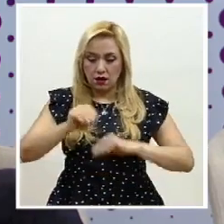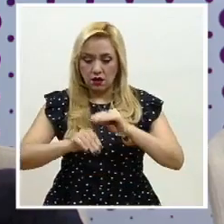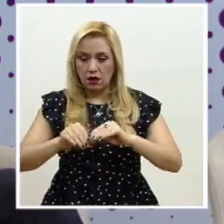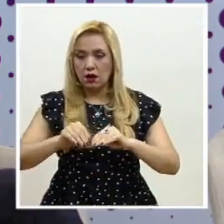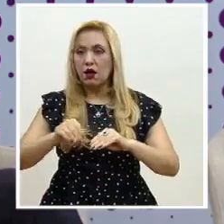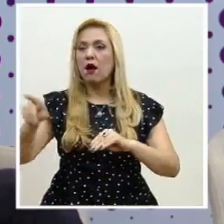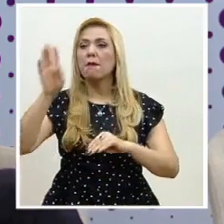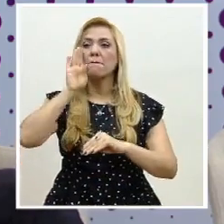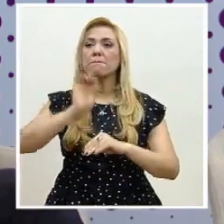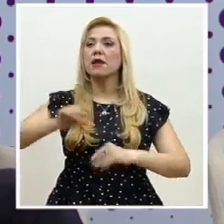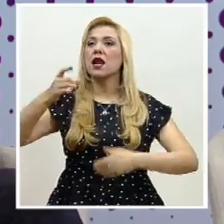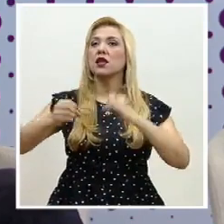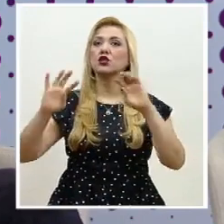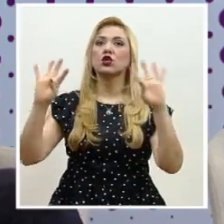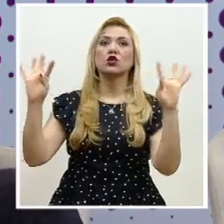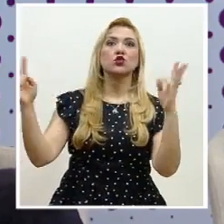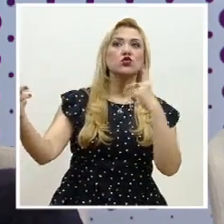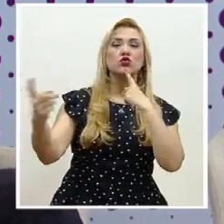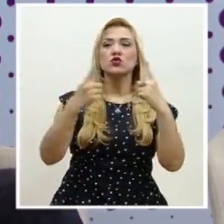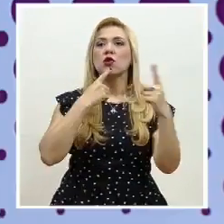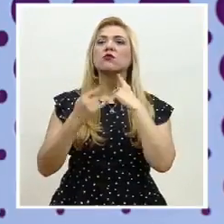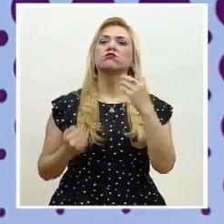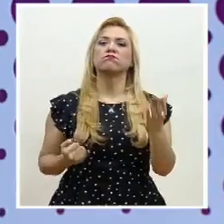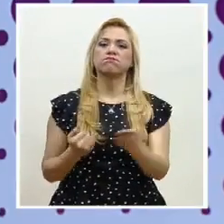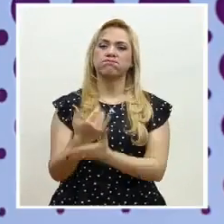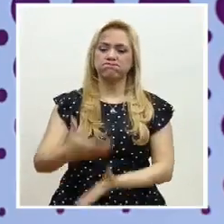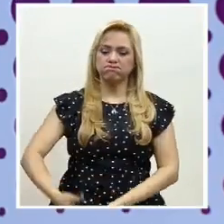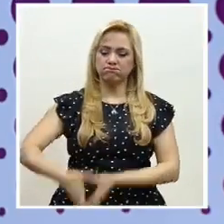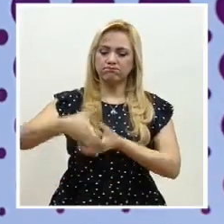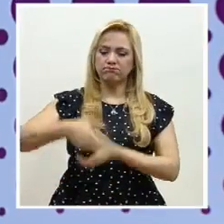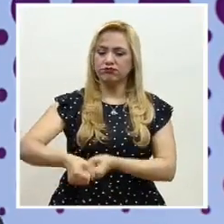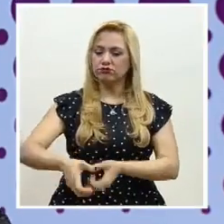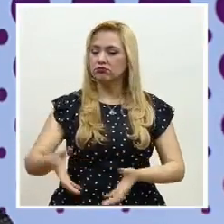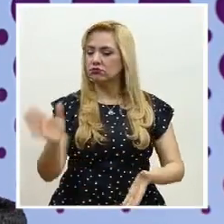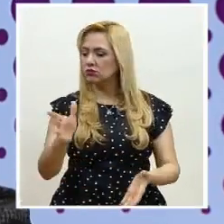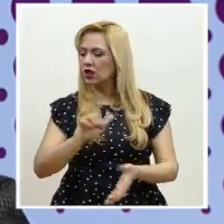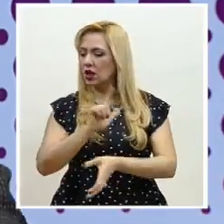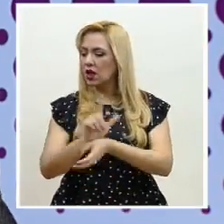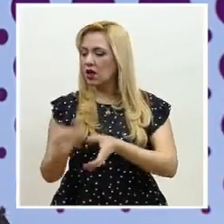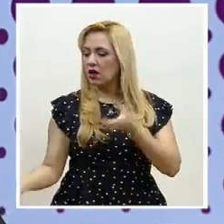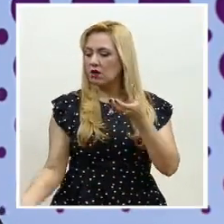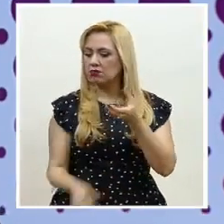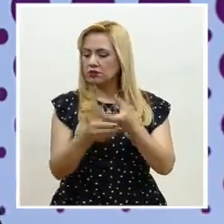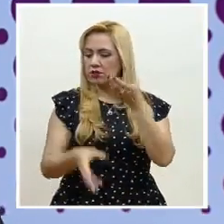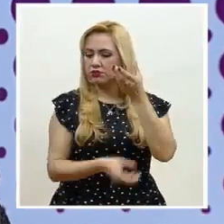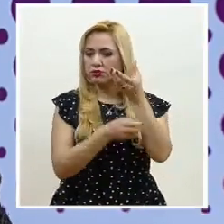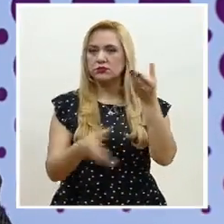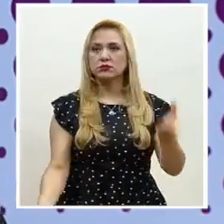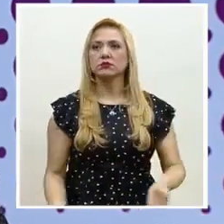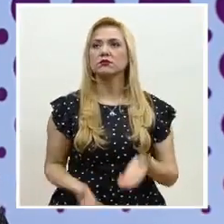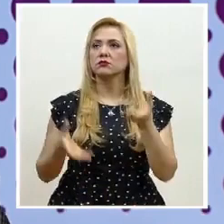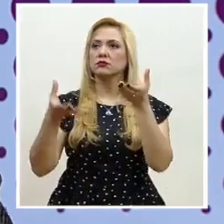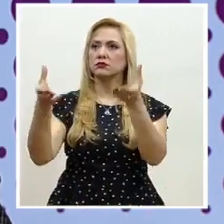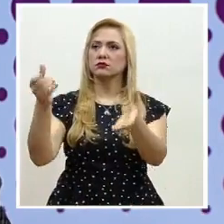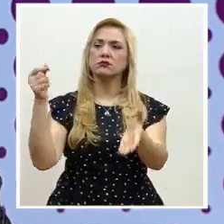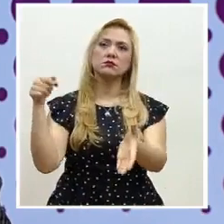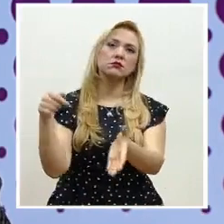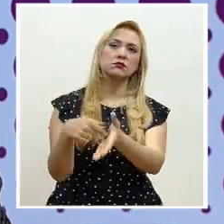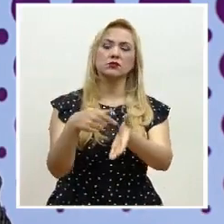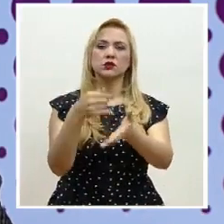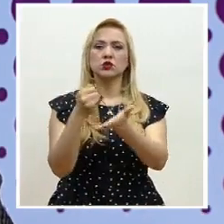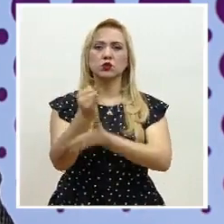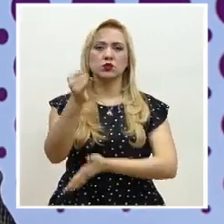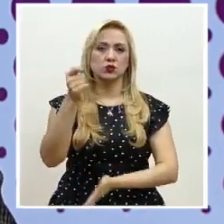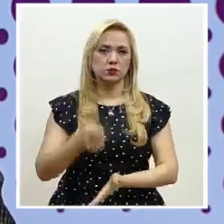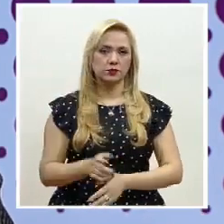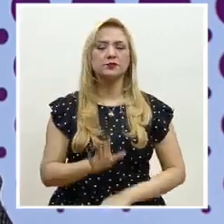ministros y después engrosado, digamos, dentro de las ponencias para que quien nos escucha pueda vislumbrarlo. Yo creo que hay dos grandes procesos. Primero,